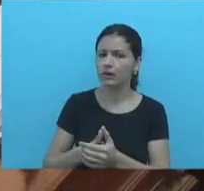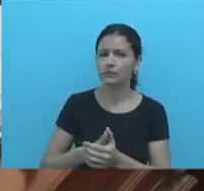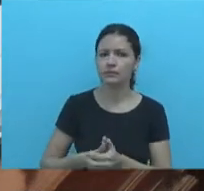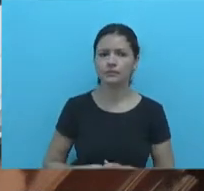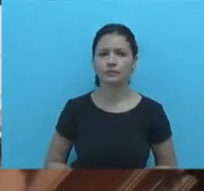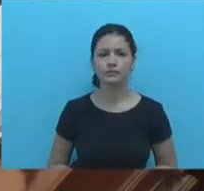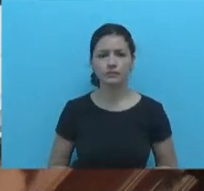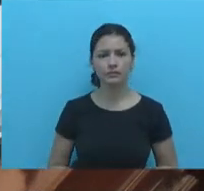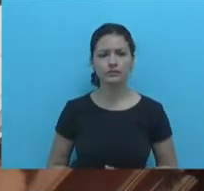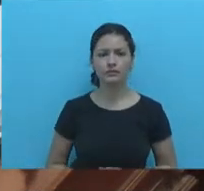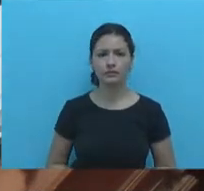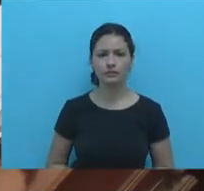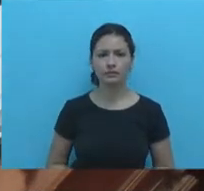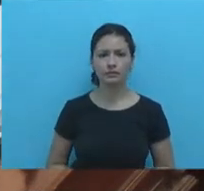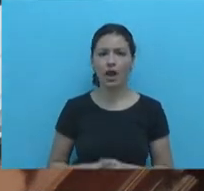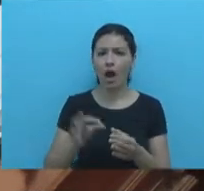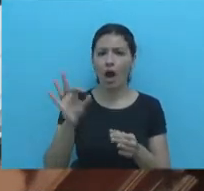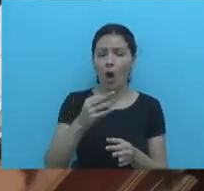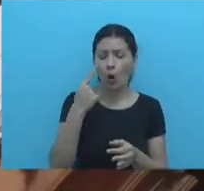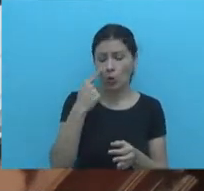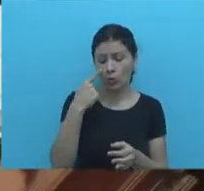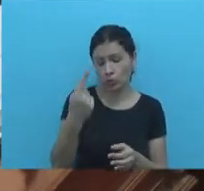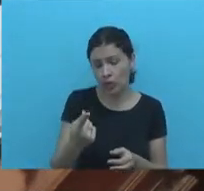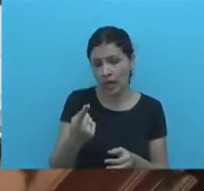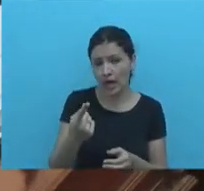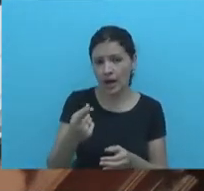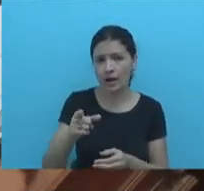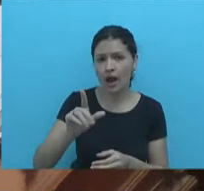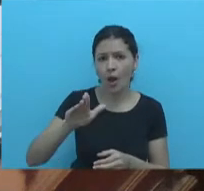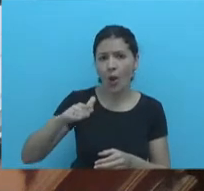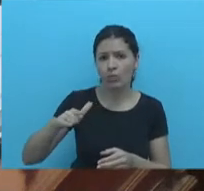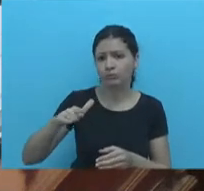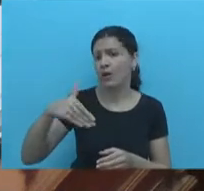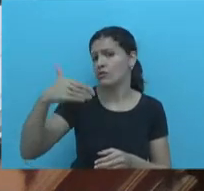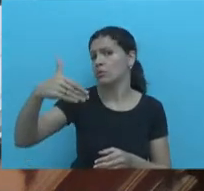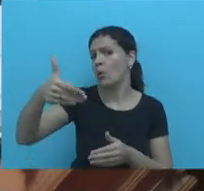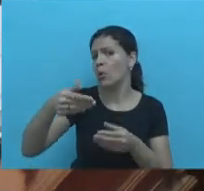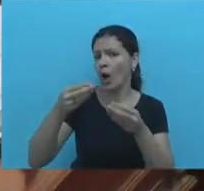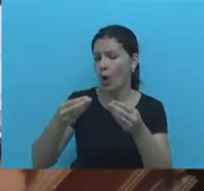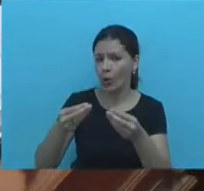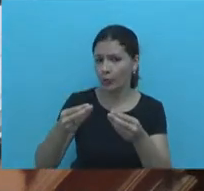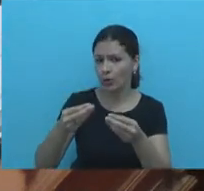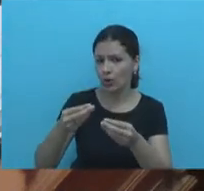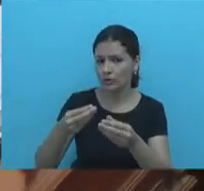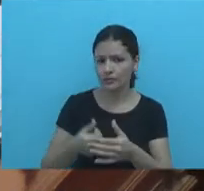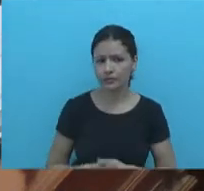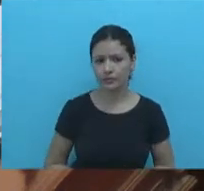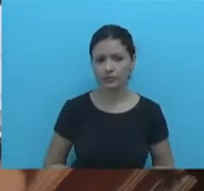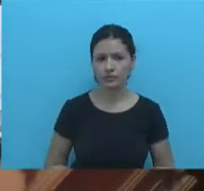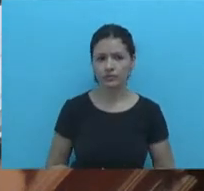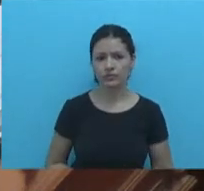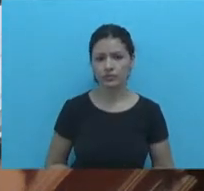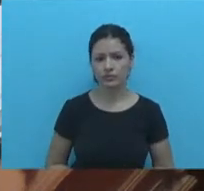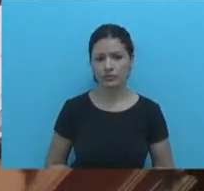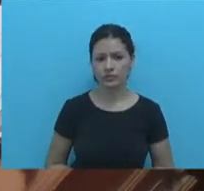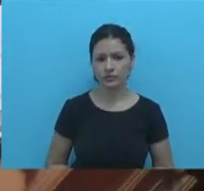más conocimiento de lo que sigue después de la secundaria, y que para eso sirve el proyecto, que no se sienta excluido ni que se